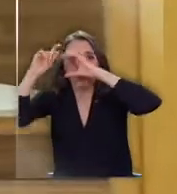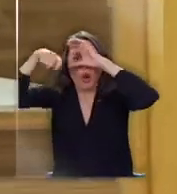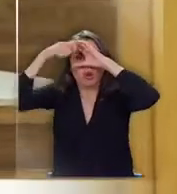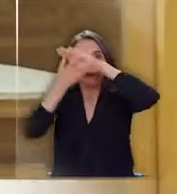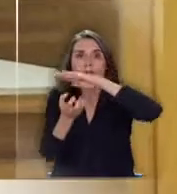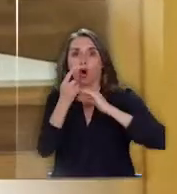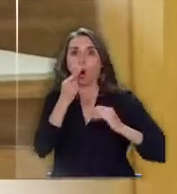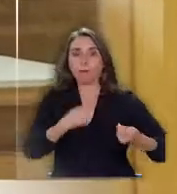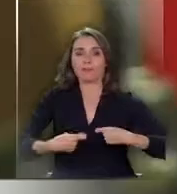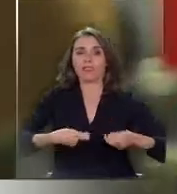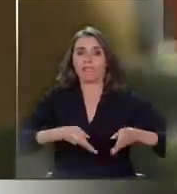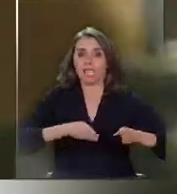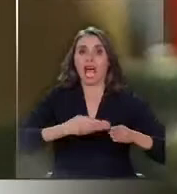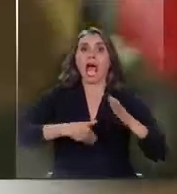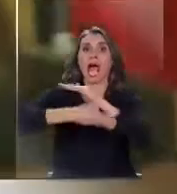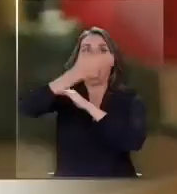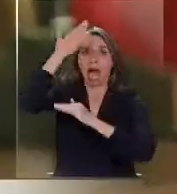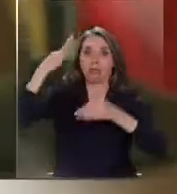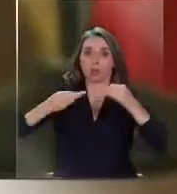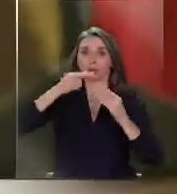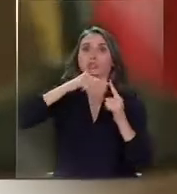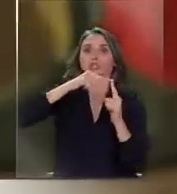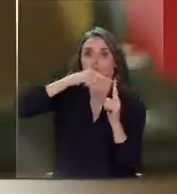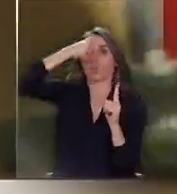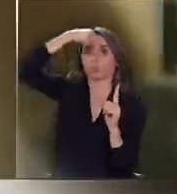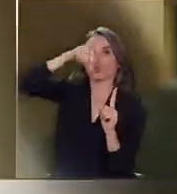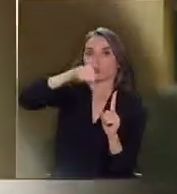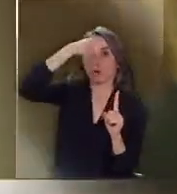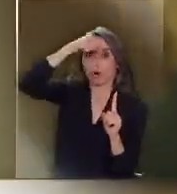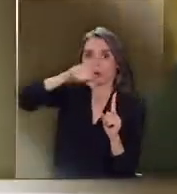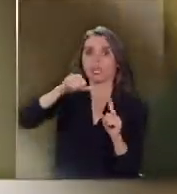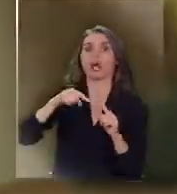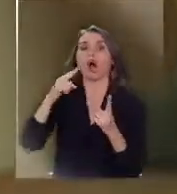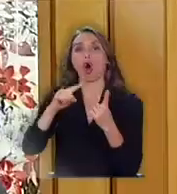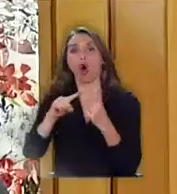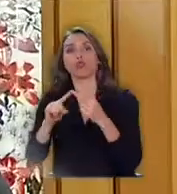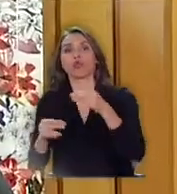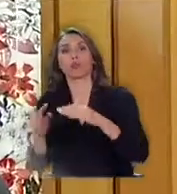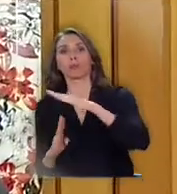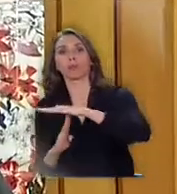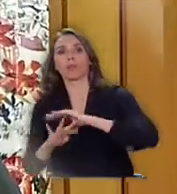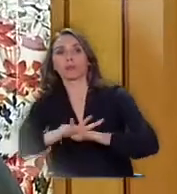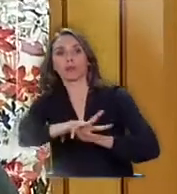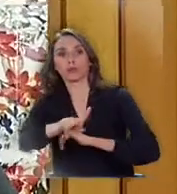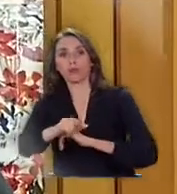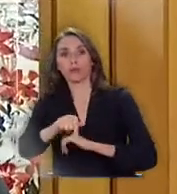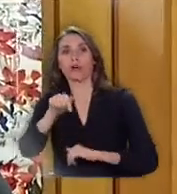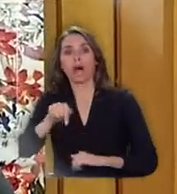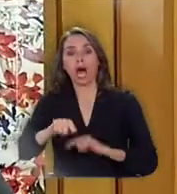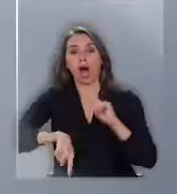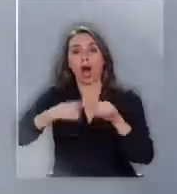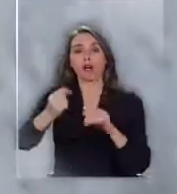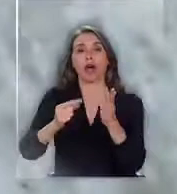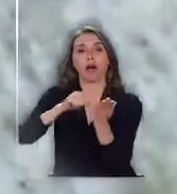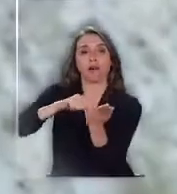ambulante que ya tenía condenas anteriores y que además tiene un juicio pendiente por robo. Deberá esperar esta nueva